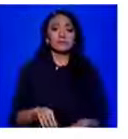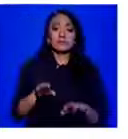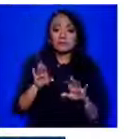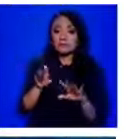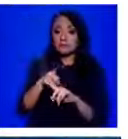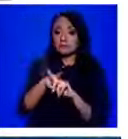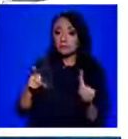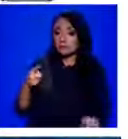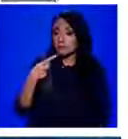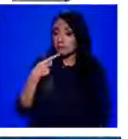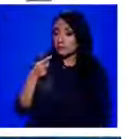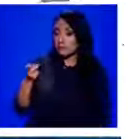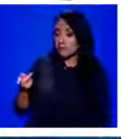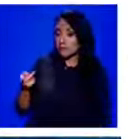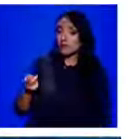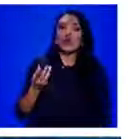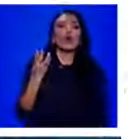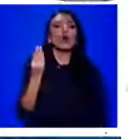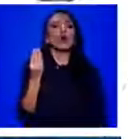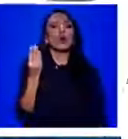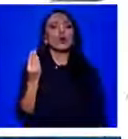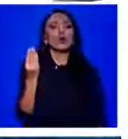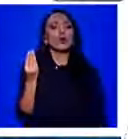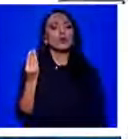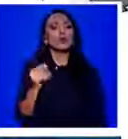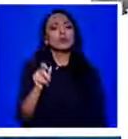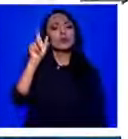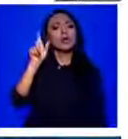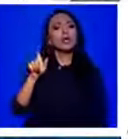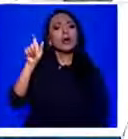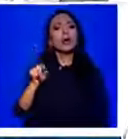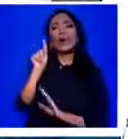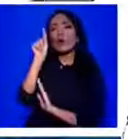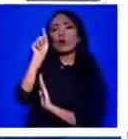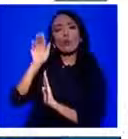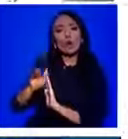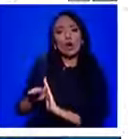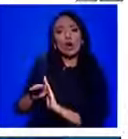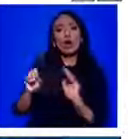como acabamos de escuchar, muchas frecuencias están con muy baja demanda, la